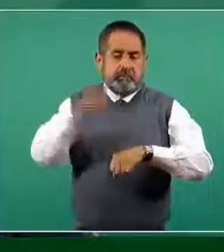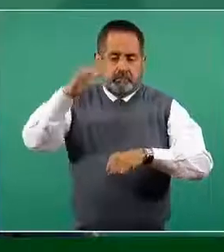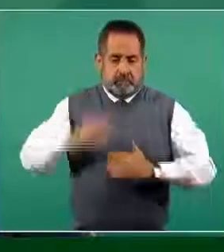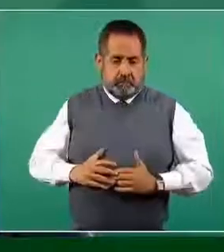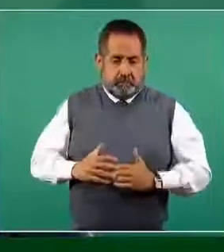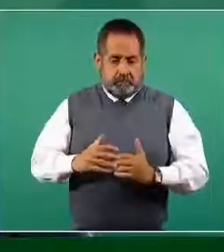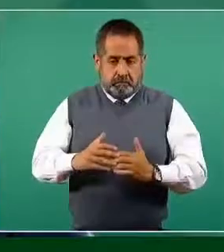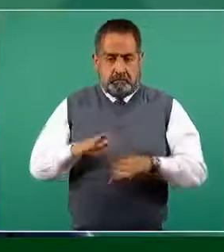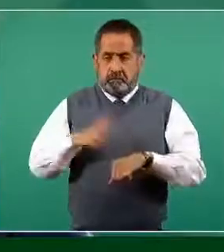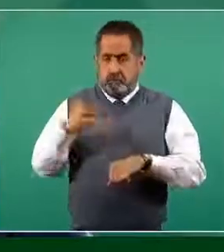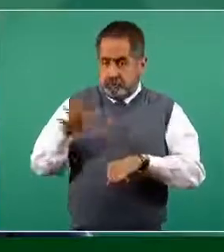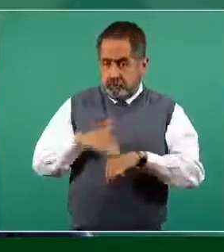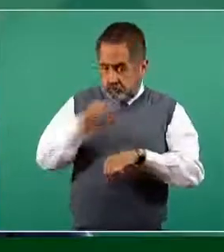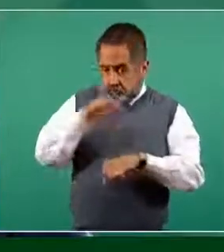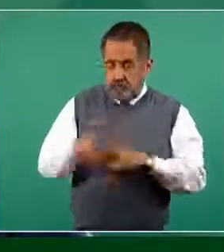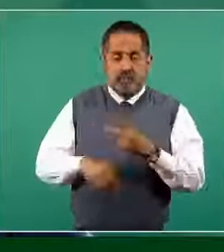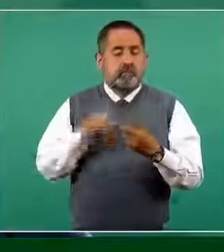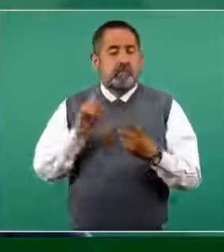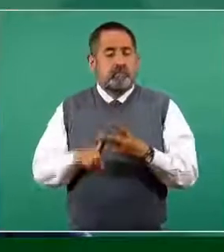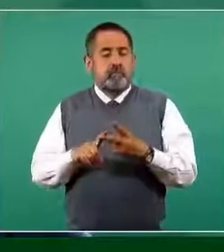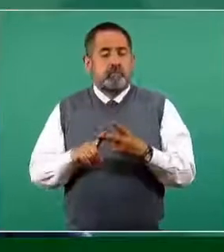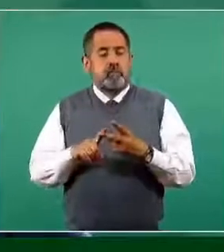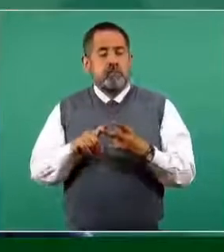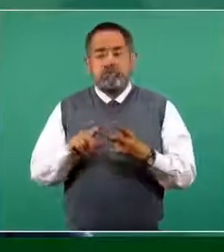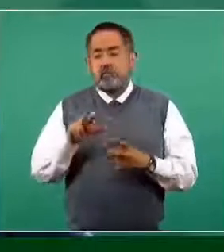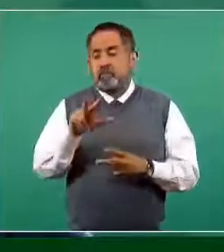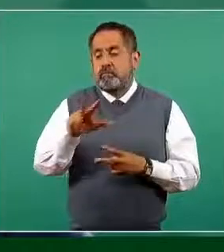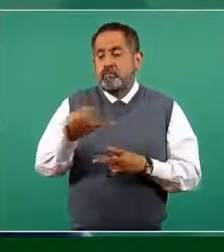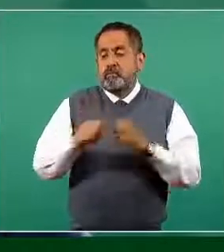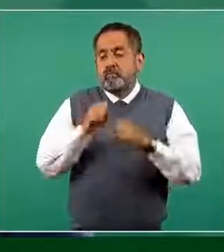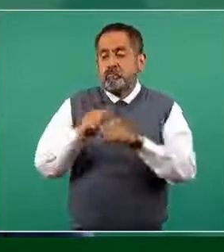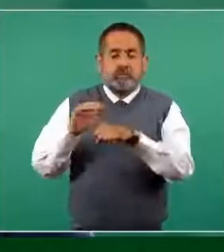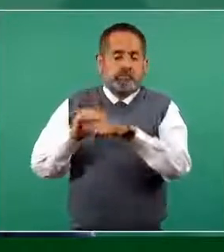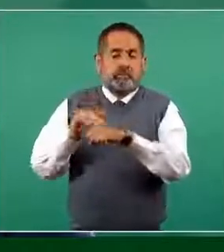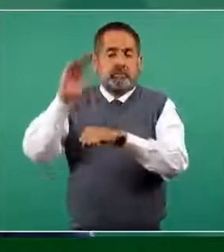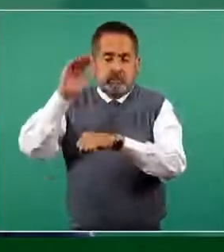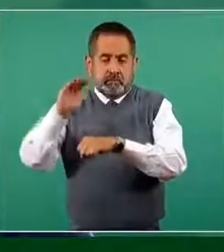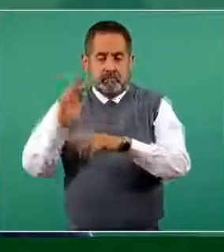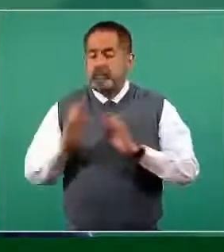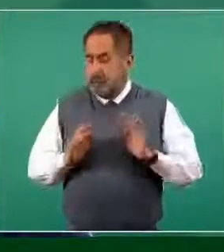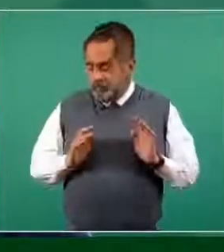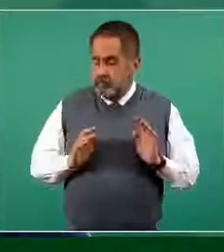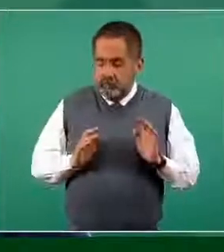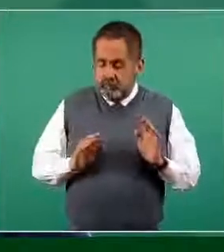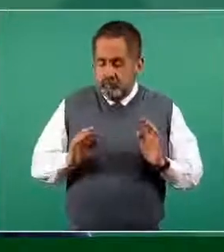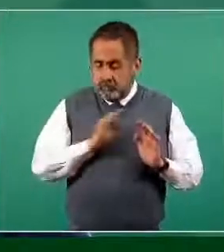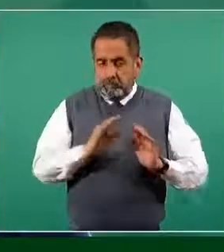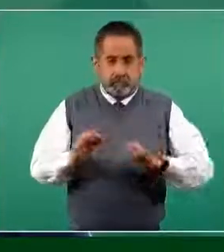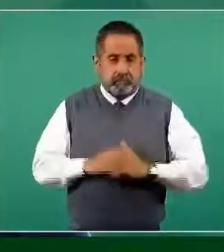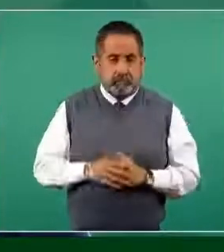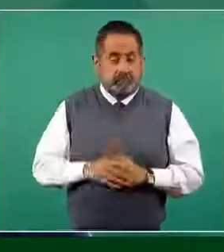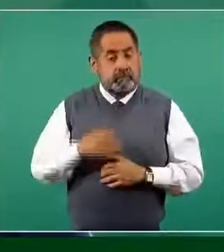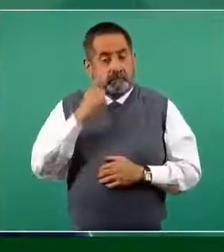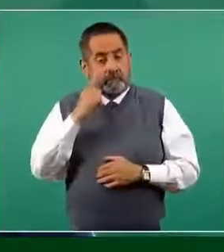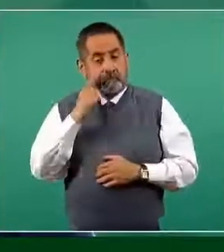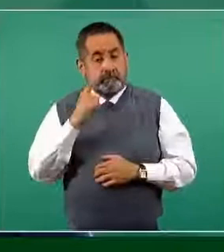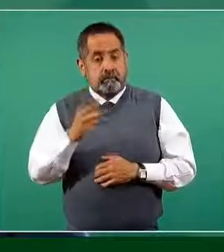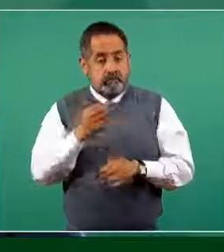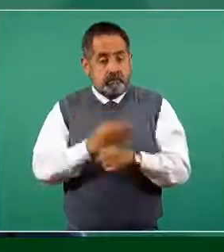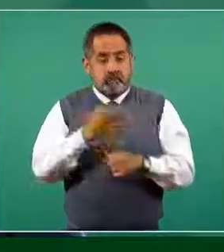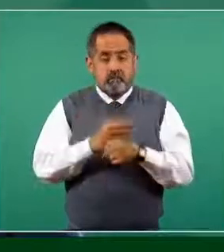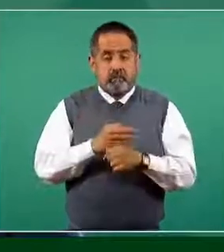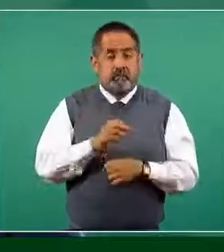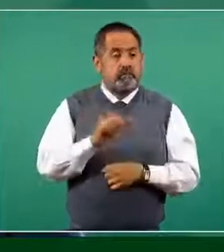la segunda, que tengan 18 años de edad o más. Es decir, no se puede aplicar por el